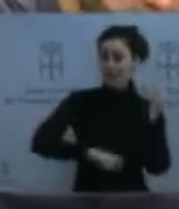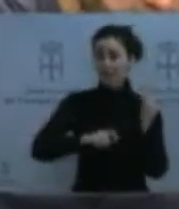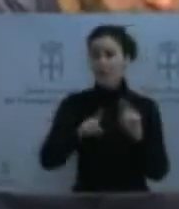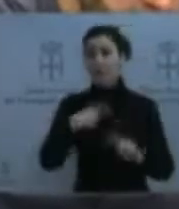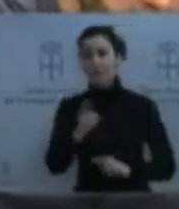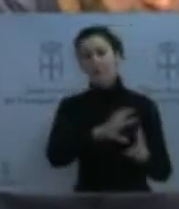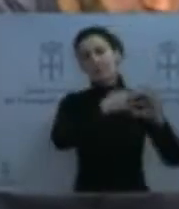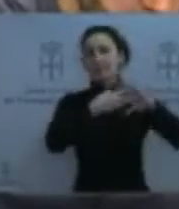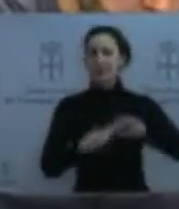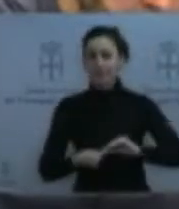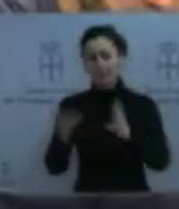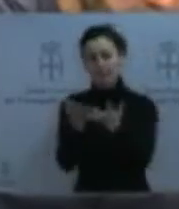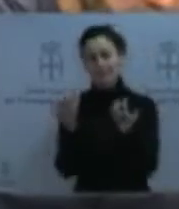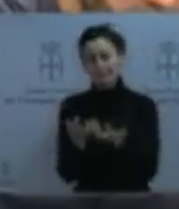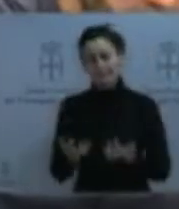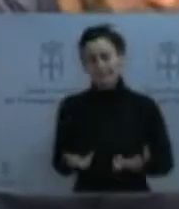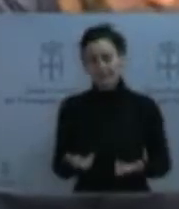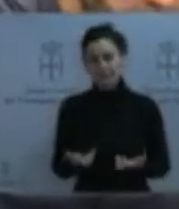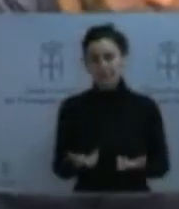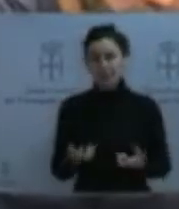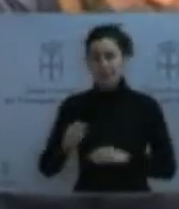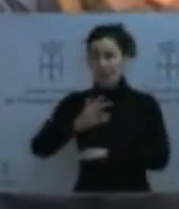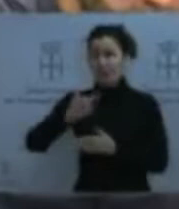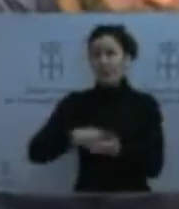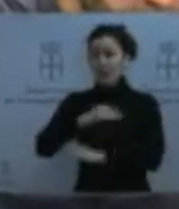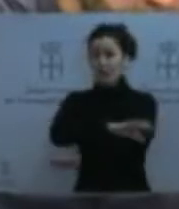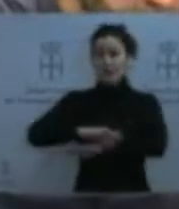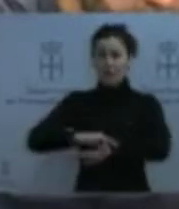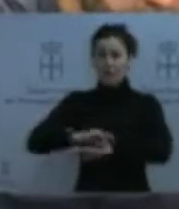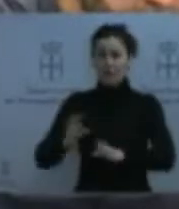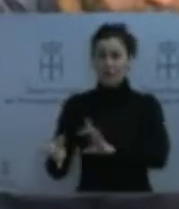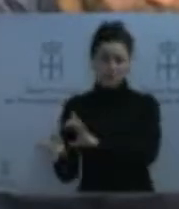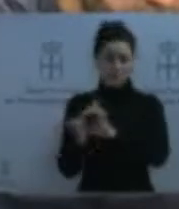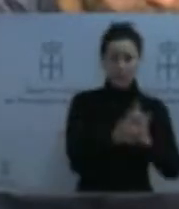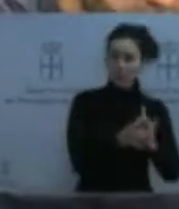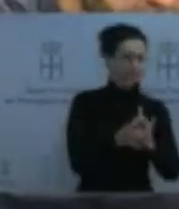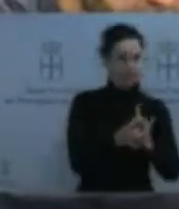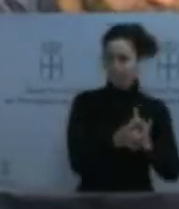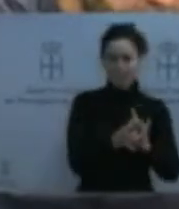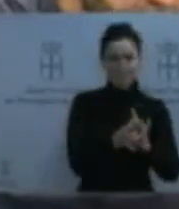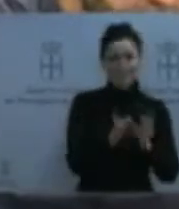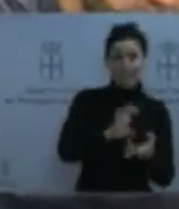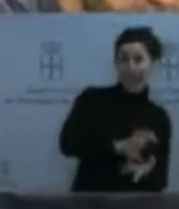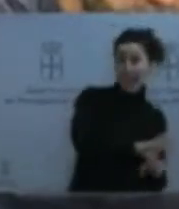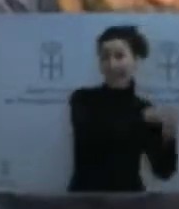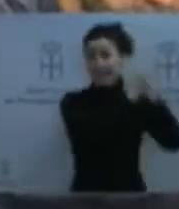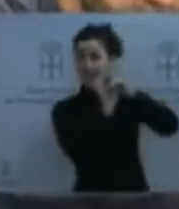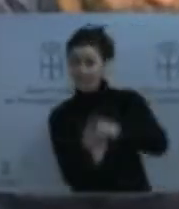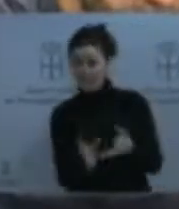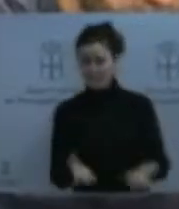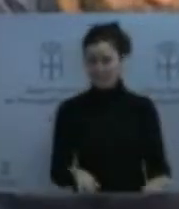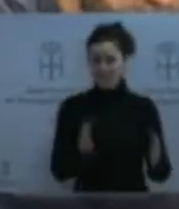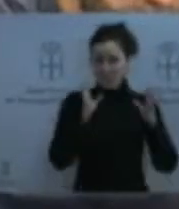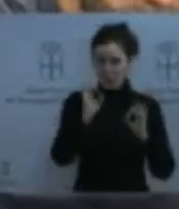por arquitectos para adaptarse a él, cuando debería ser, insisto, al contrario. Es el criterio científico el que tiene que guiar